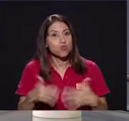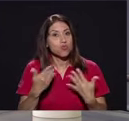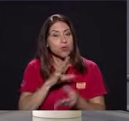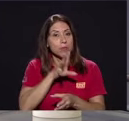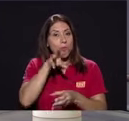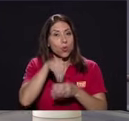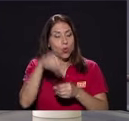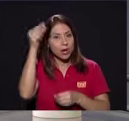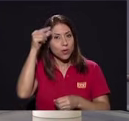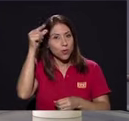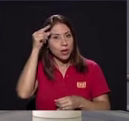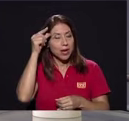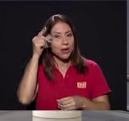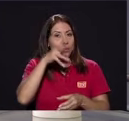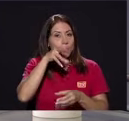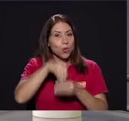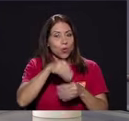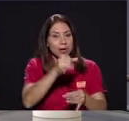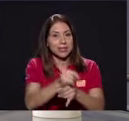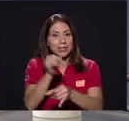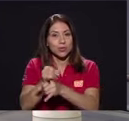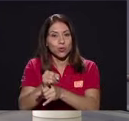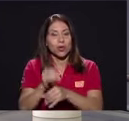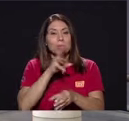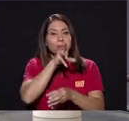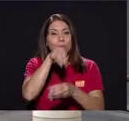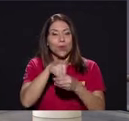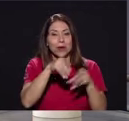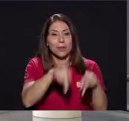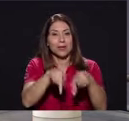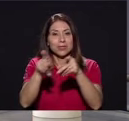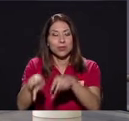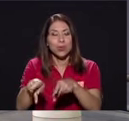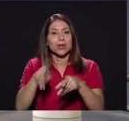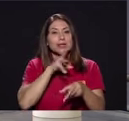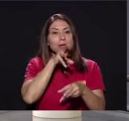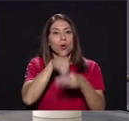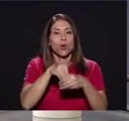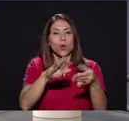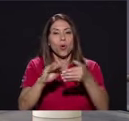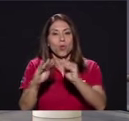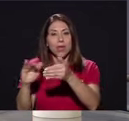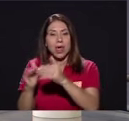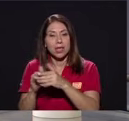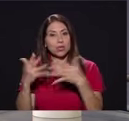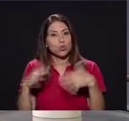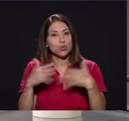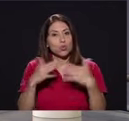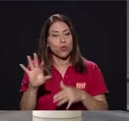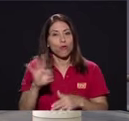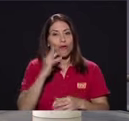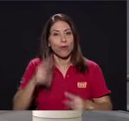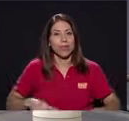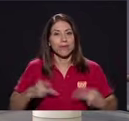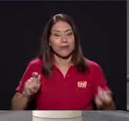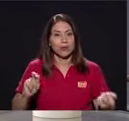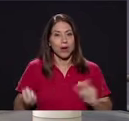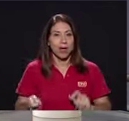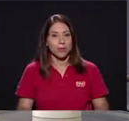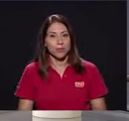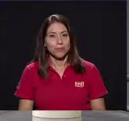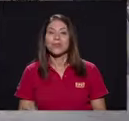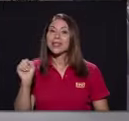como gobierno o como institución, pero también como personas, como comunidades. O sea, es todo un cambio en una forma de vivir. Sí, y